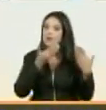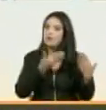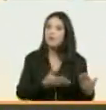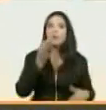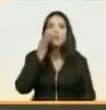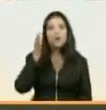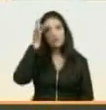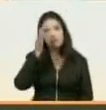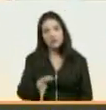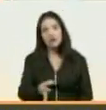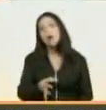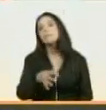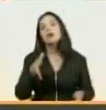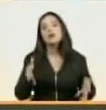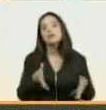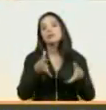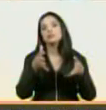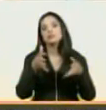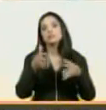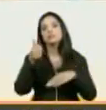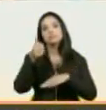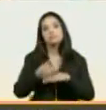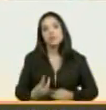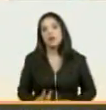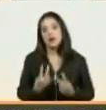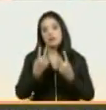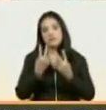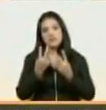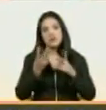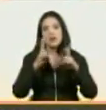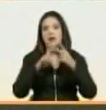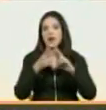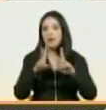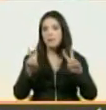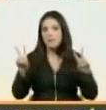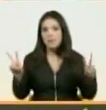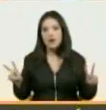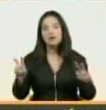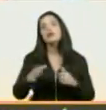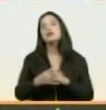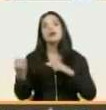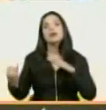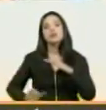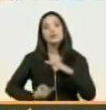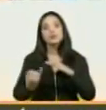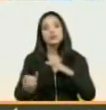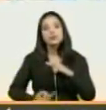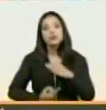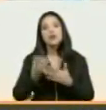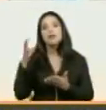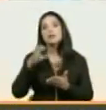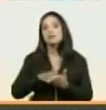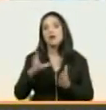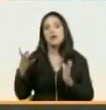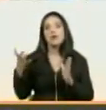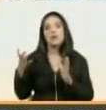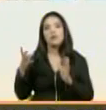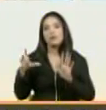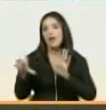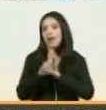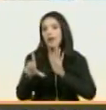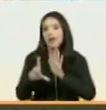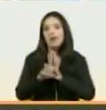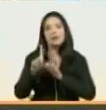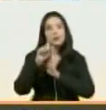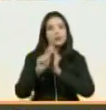para preservar ese bien superior que es la vida, que es la paz, que son las instituciones, que es el Estado de Derecho, que es la